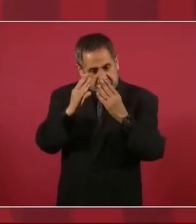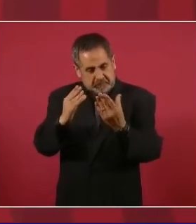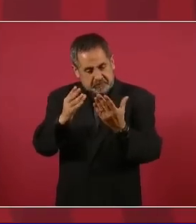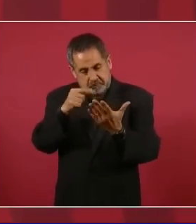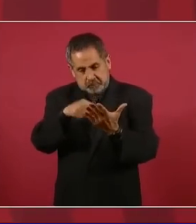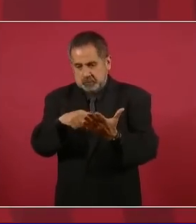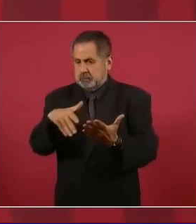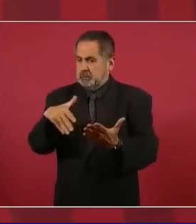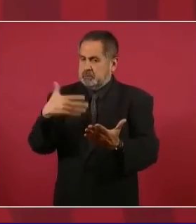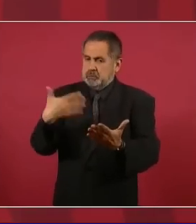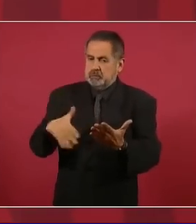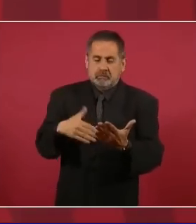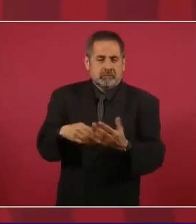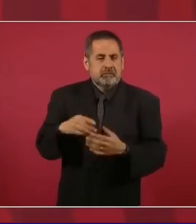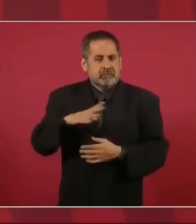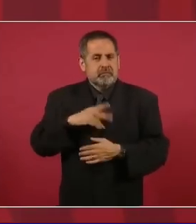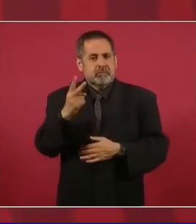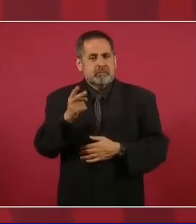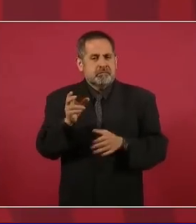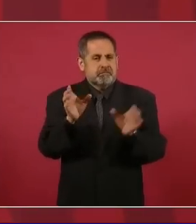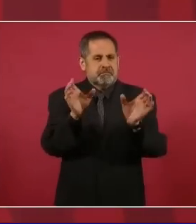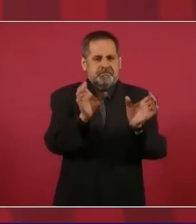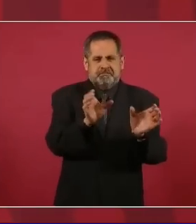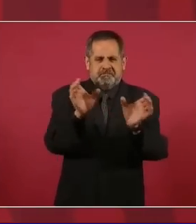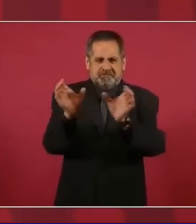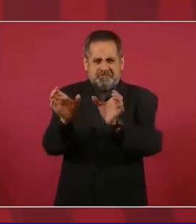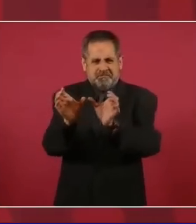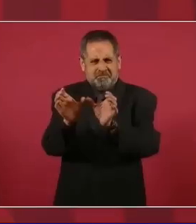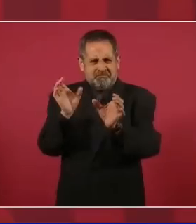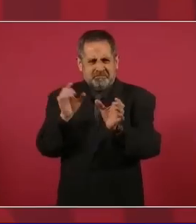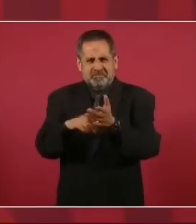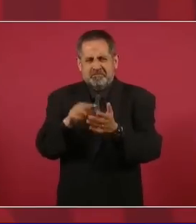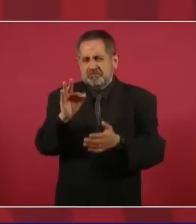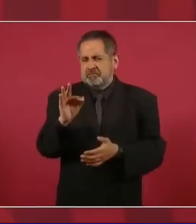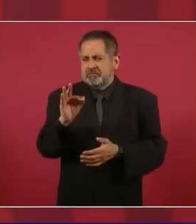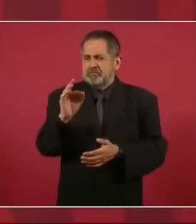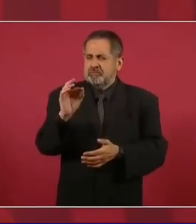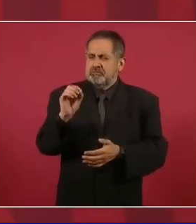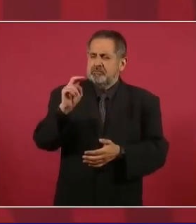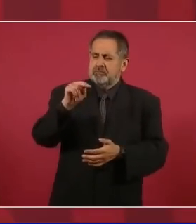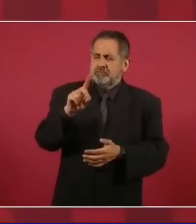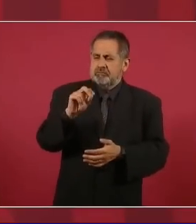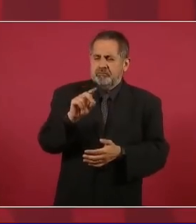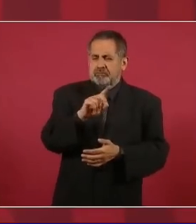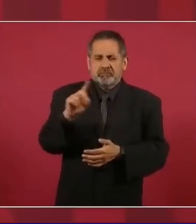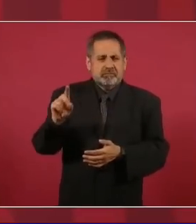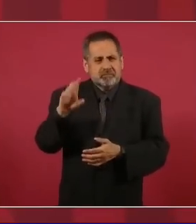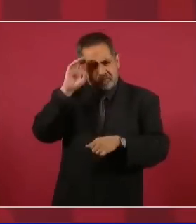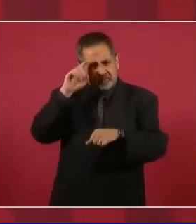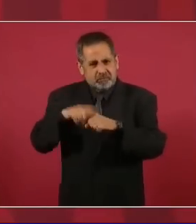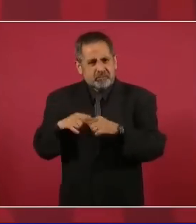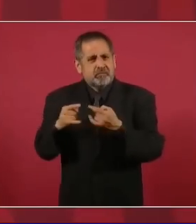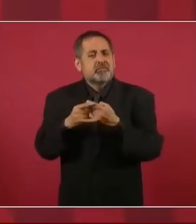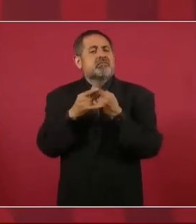Los 2 tomos del Fondo de Cultura Económica de Historia de la Revolución Mexicana